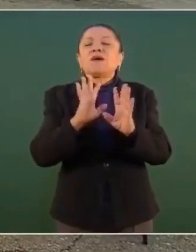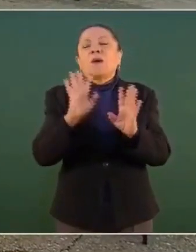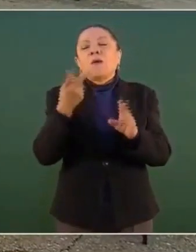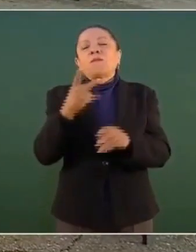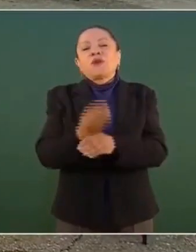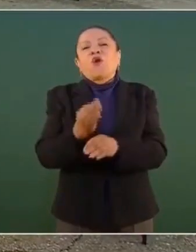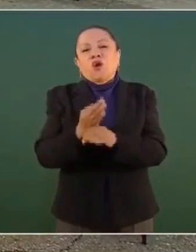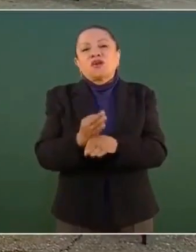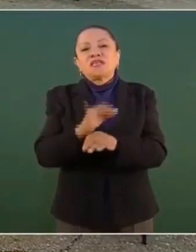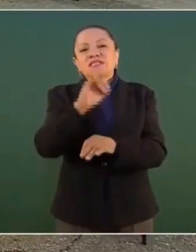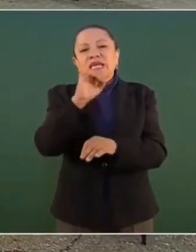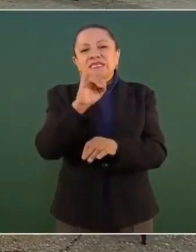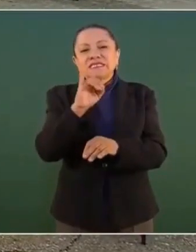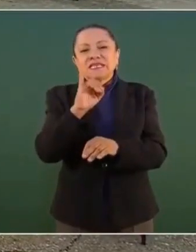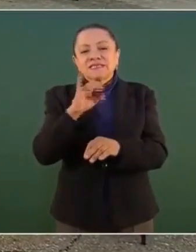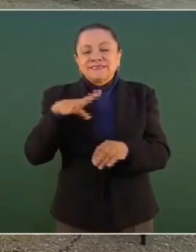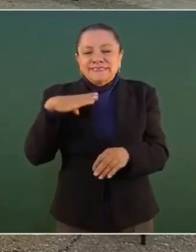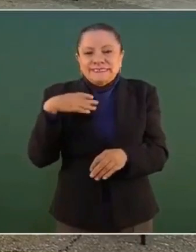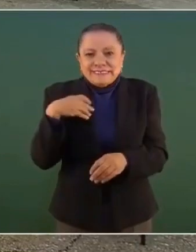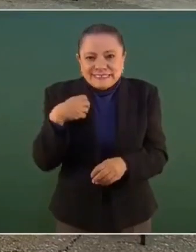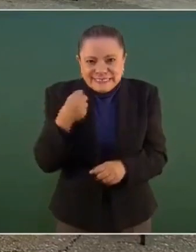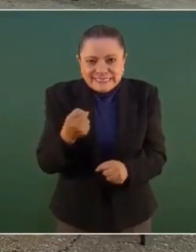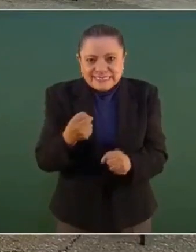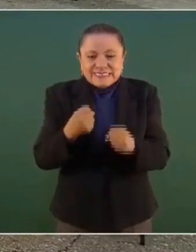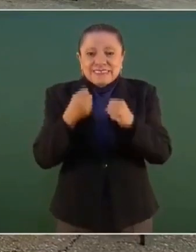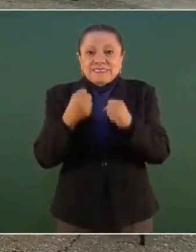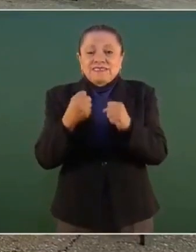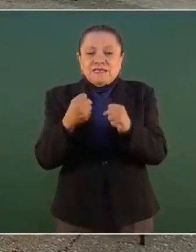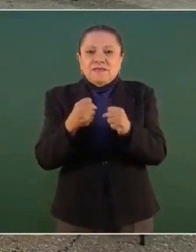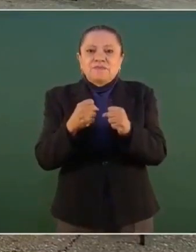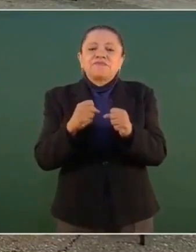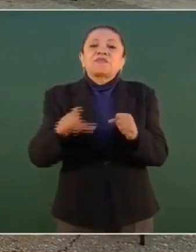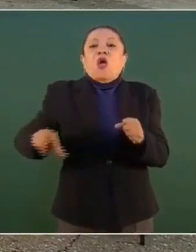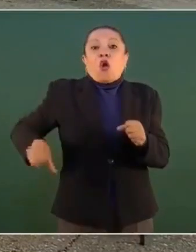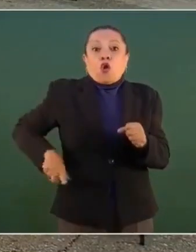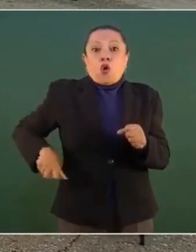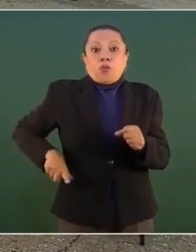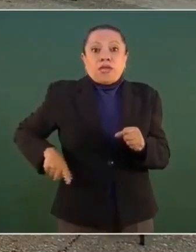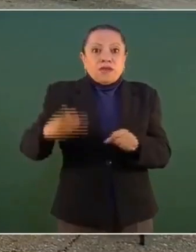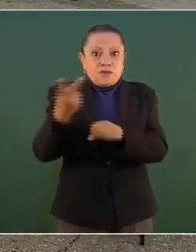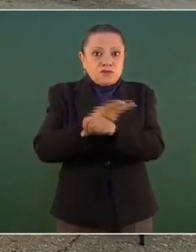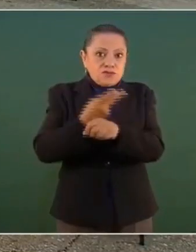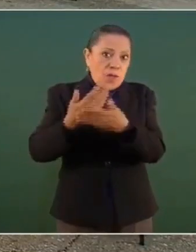voy a hacer un esfuerzo. En los gobiernos neoliberales